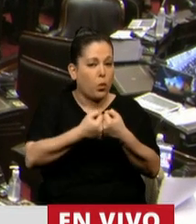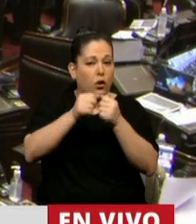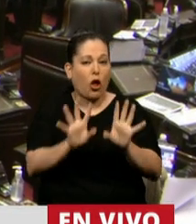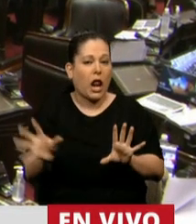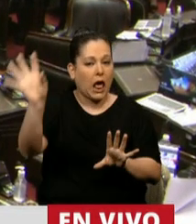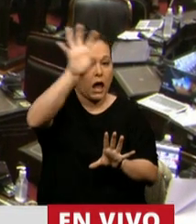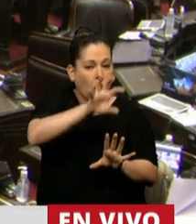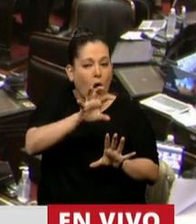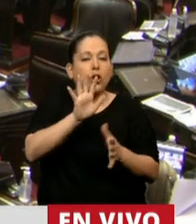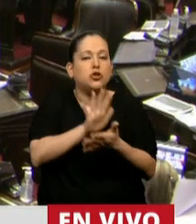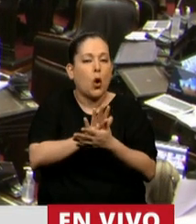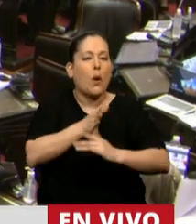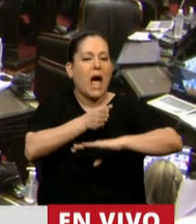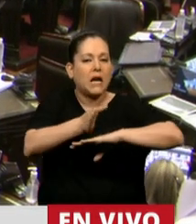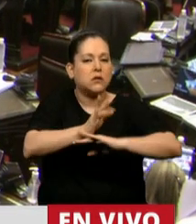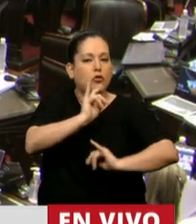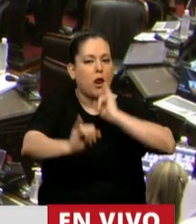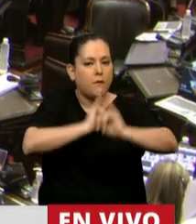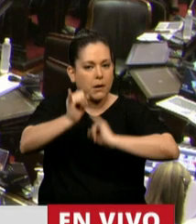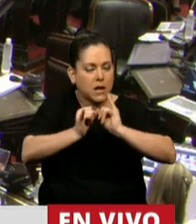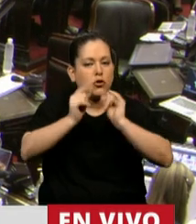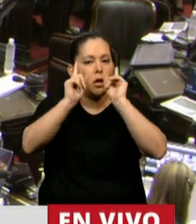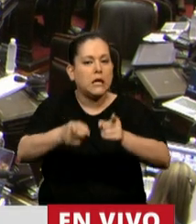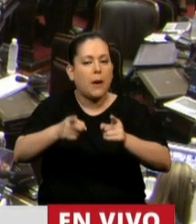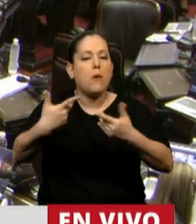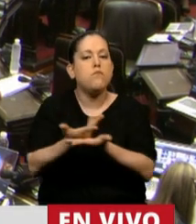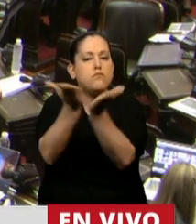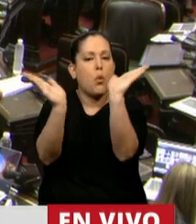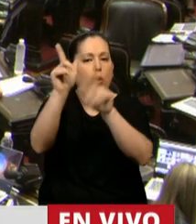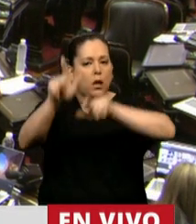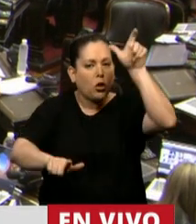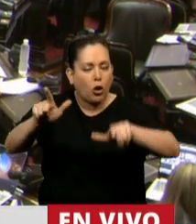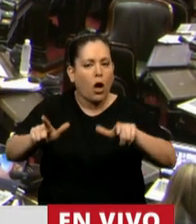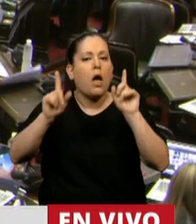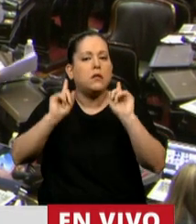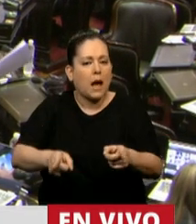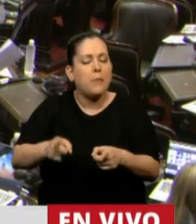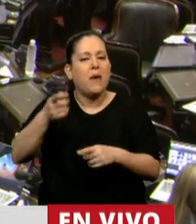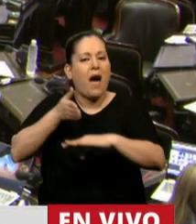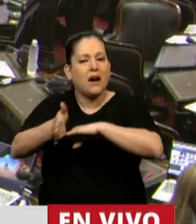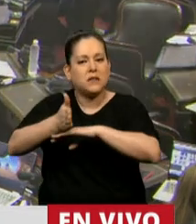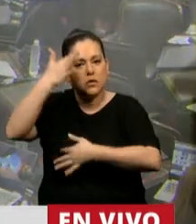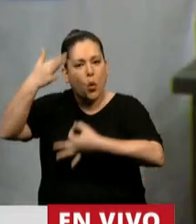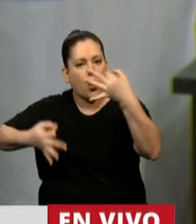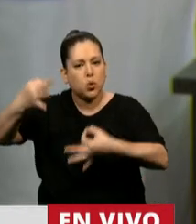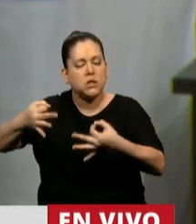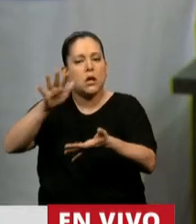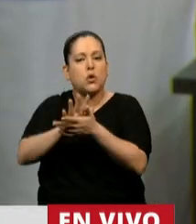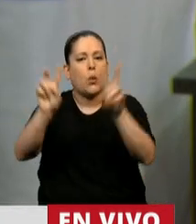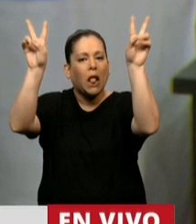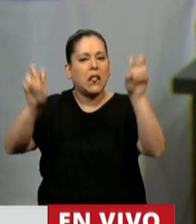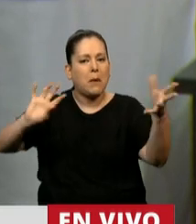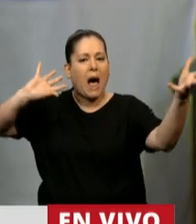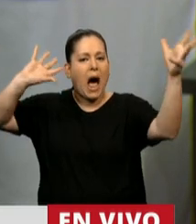acceso a la información la participación pública y el acceso a la justicia en asuntos